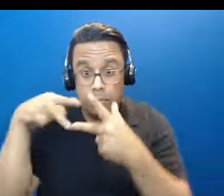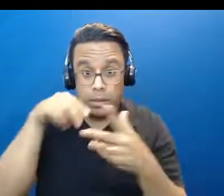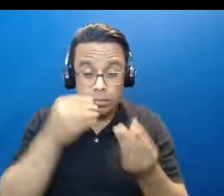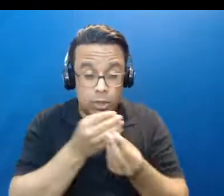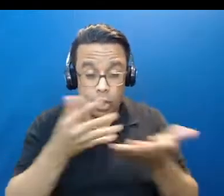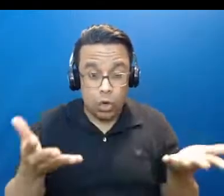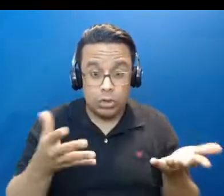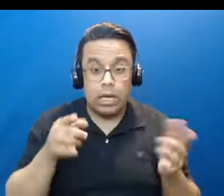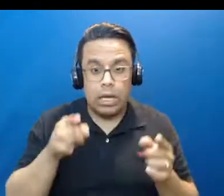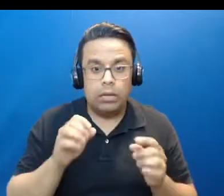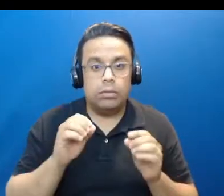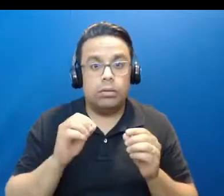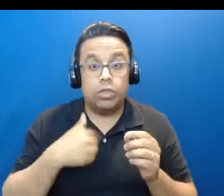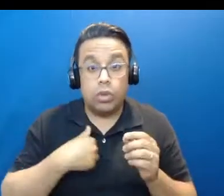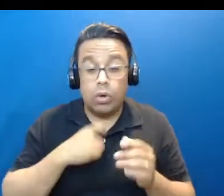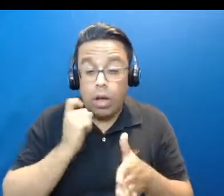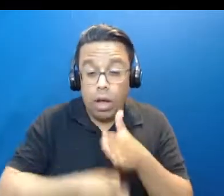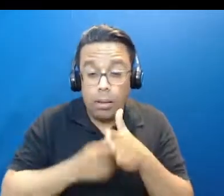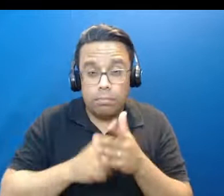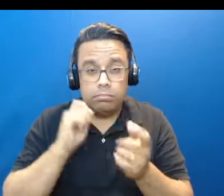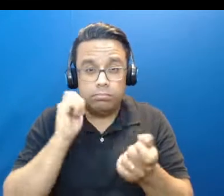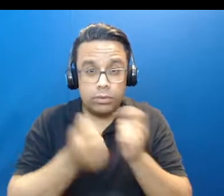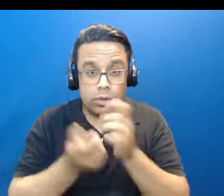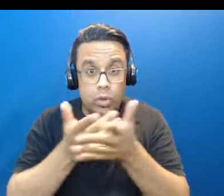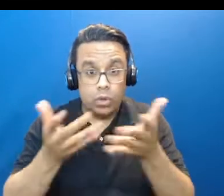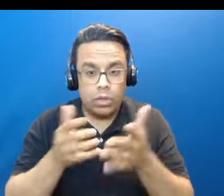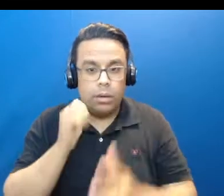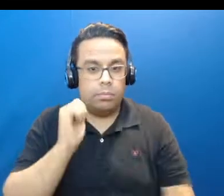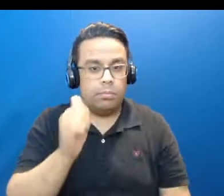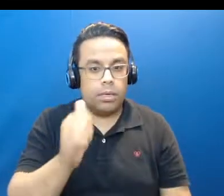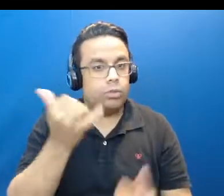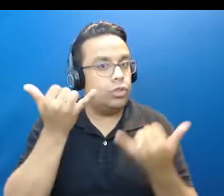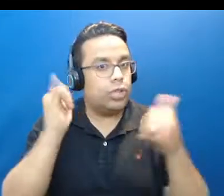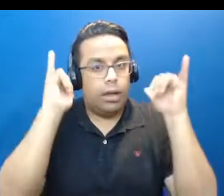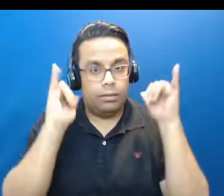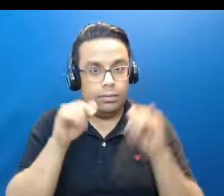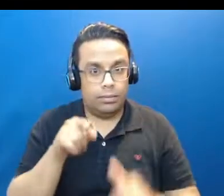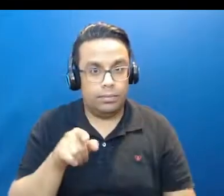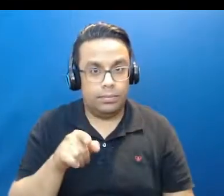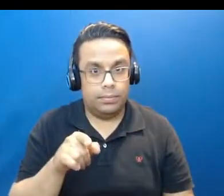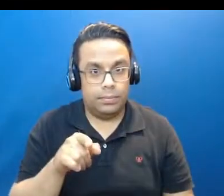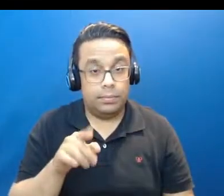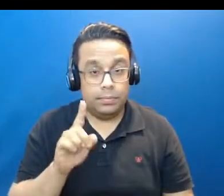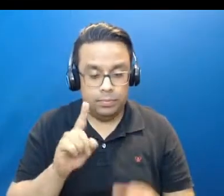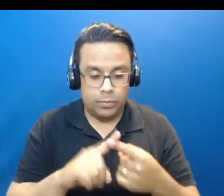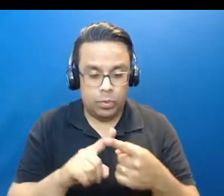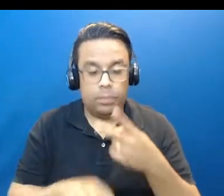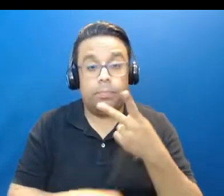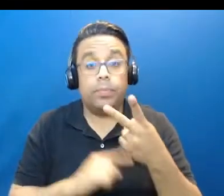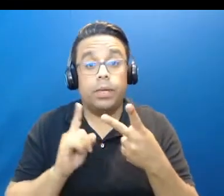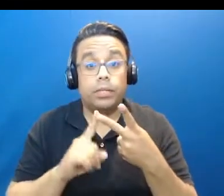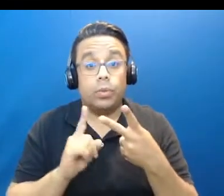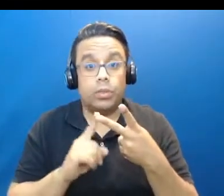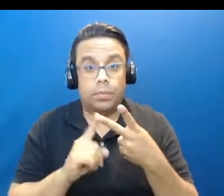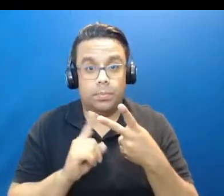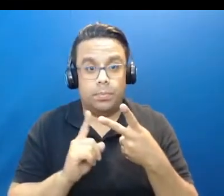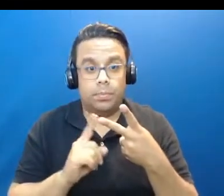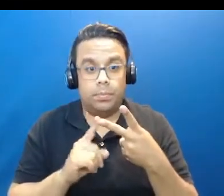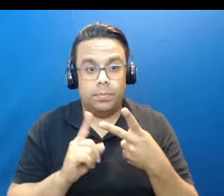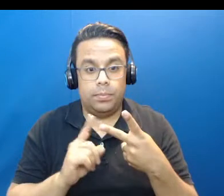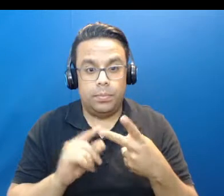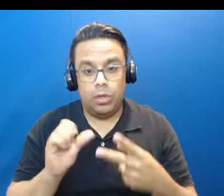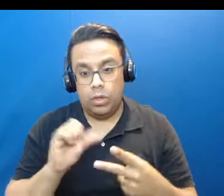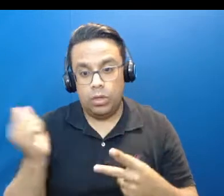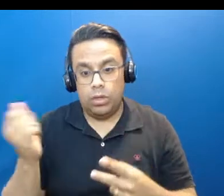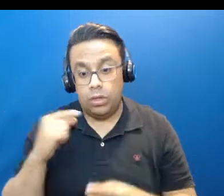entonces cualquier modificación que yo haga va a quedar automáticamente actualizada. La segunda posición es la cota